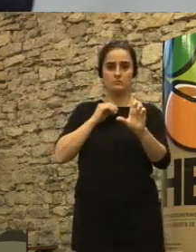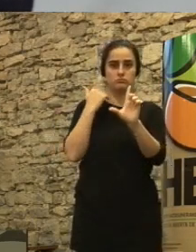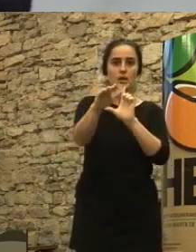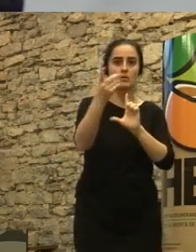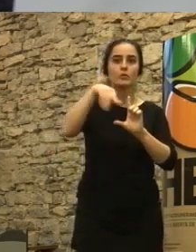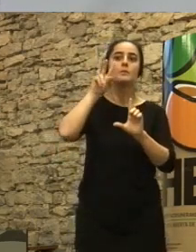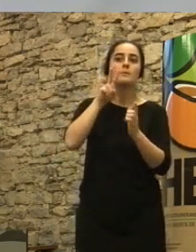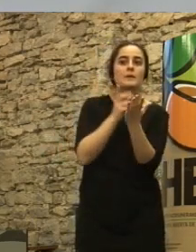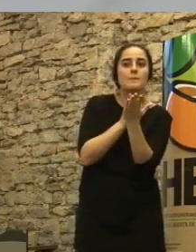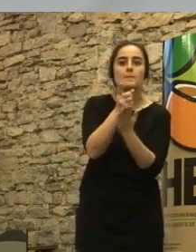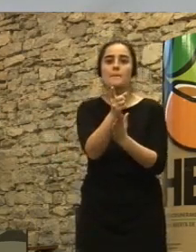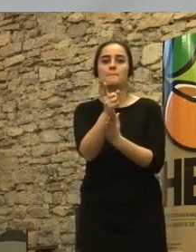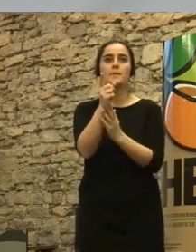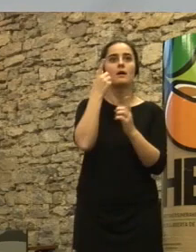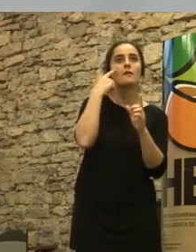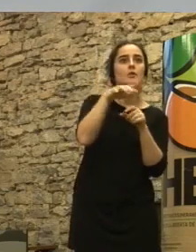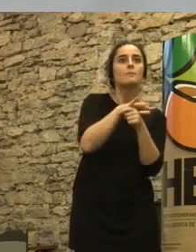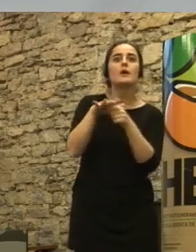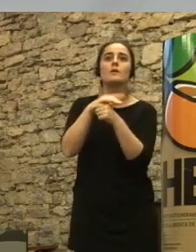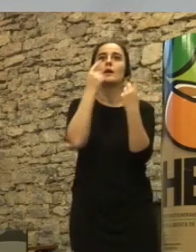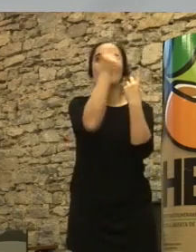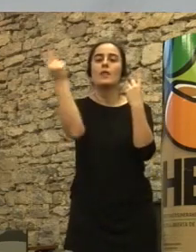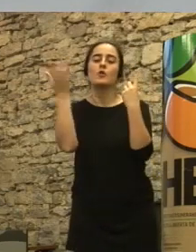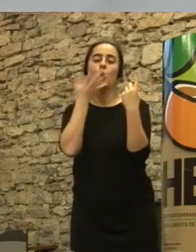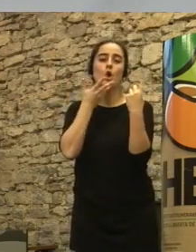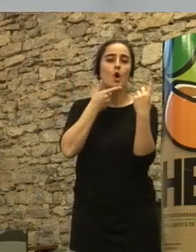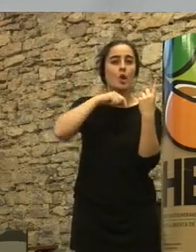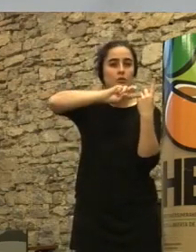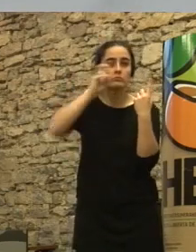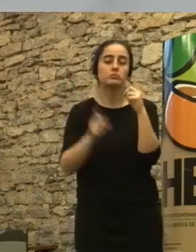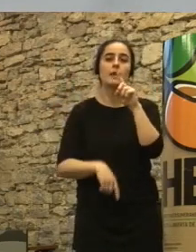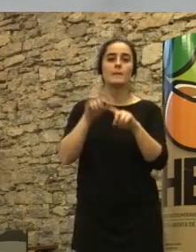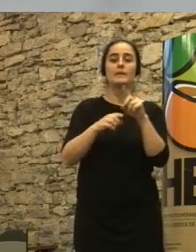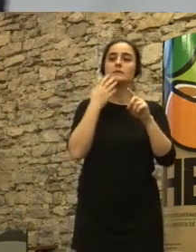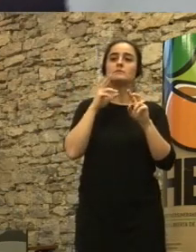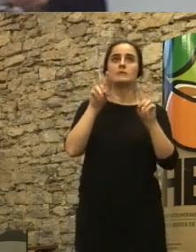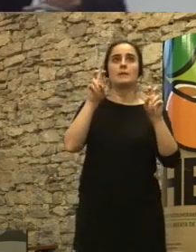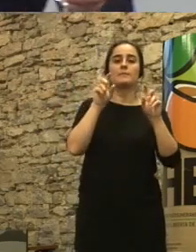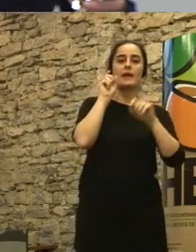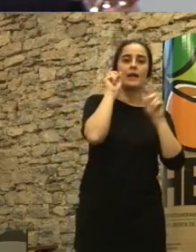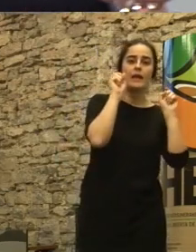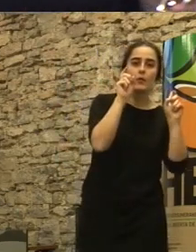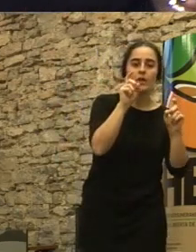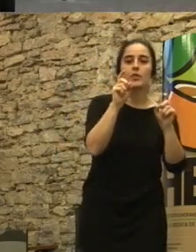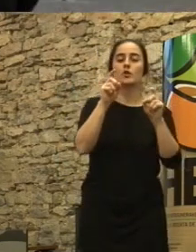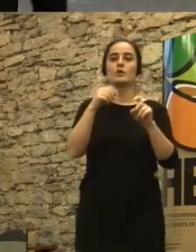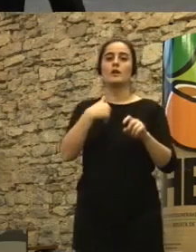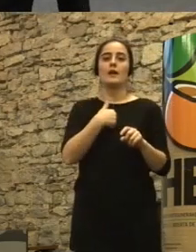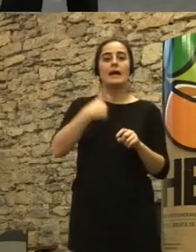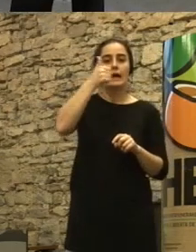viendo barrio a barrio. Están identificados con colores diferentes dependiendo si es educación, género, energía